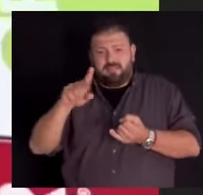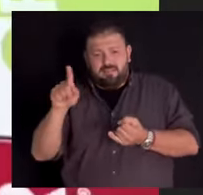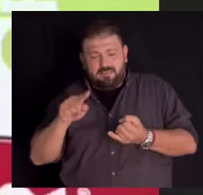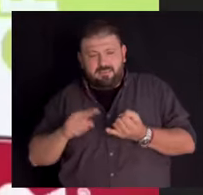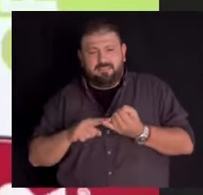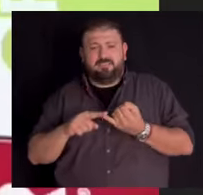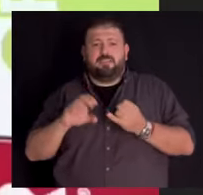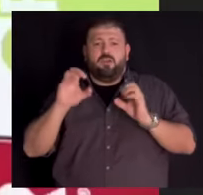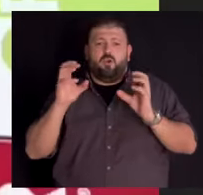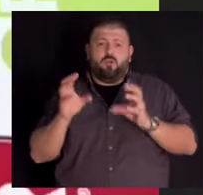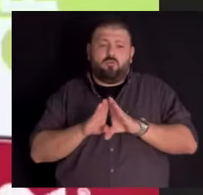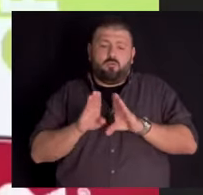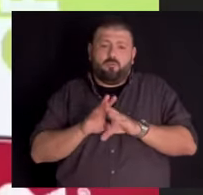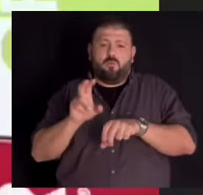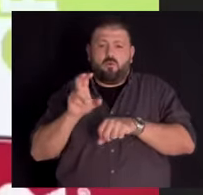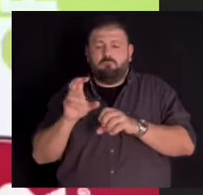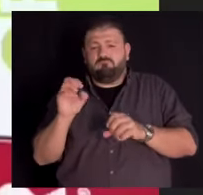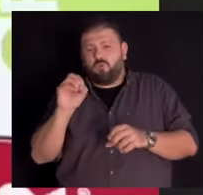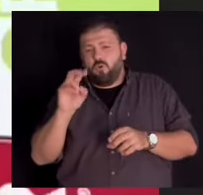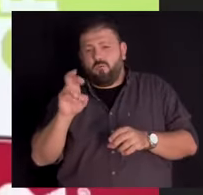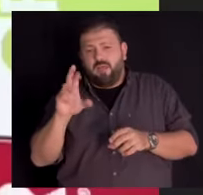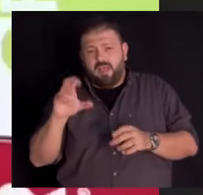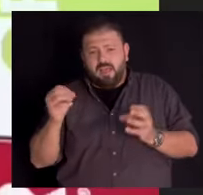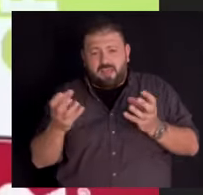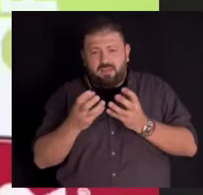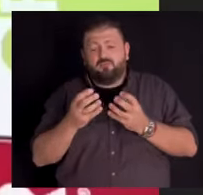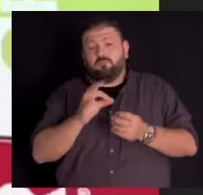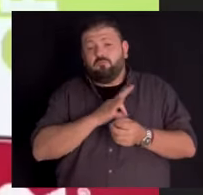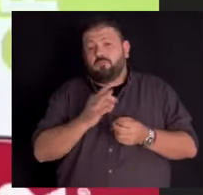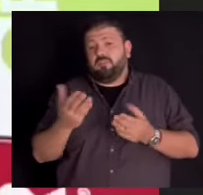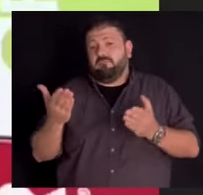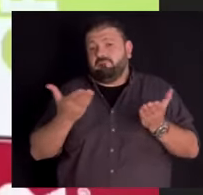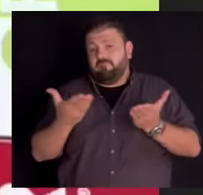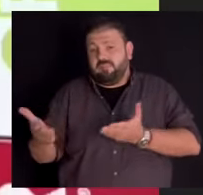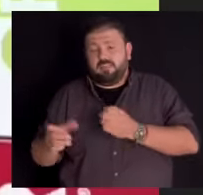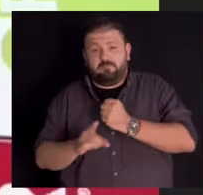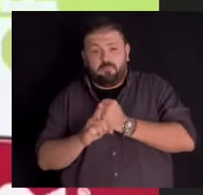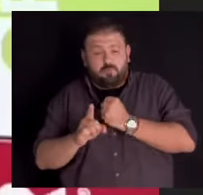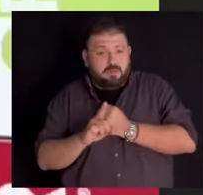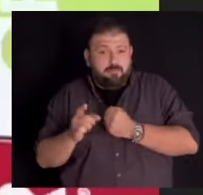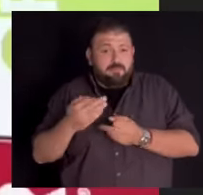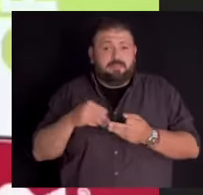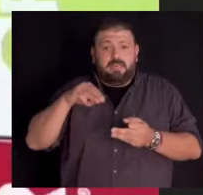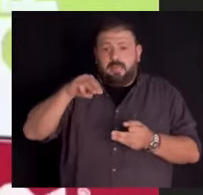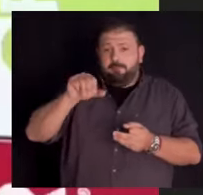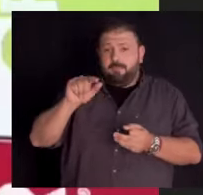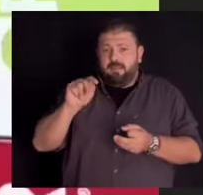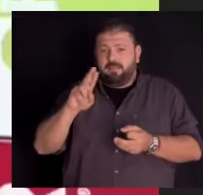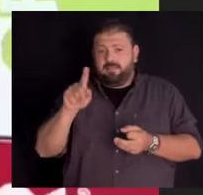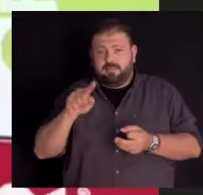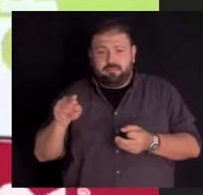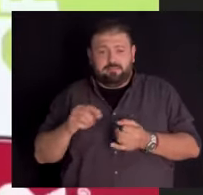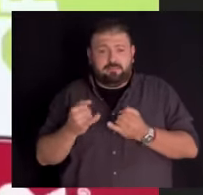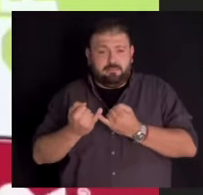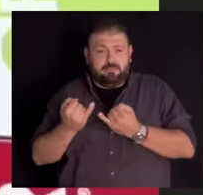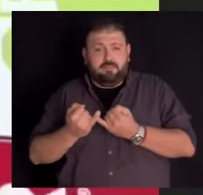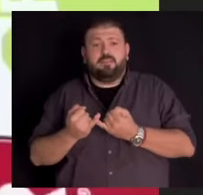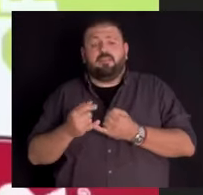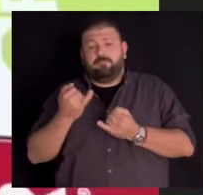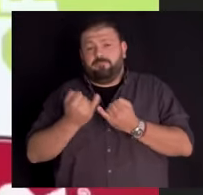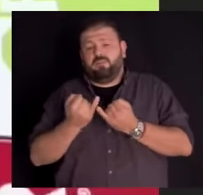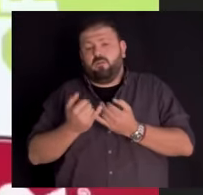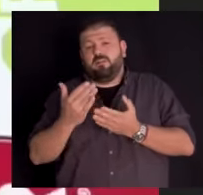puede a la larga presentar en la mujer miomas en matriz, quistes en ovarios y una baja